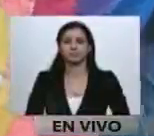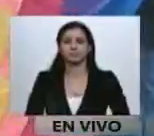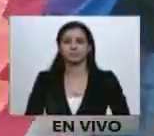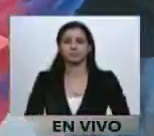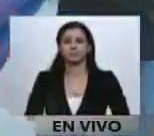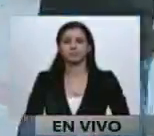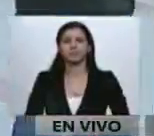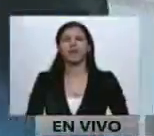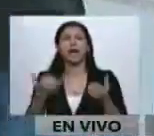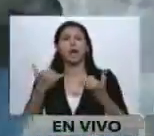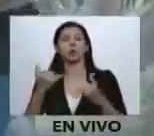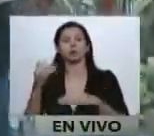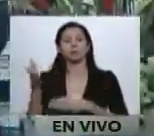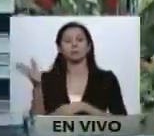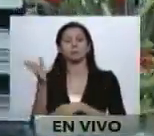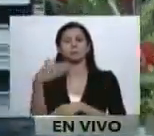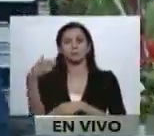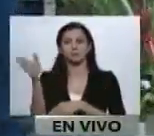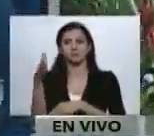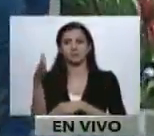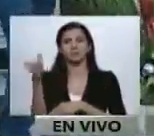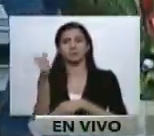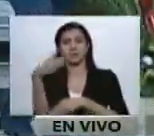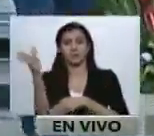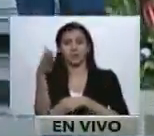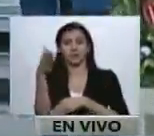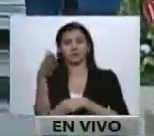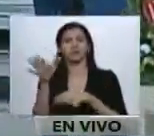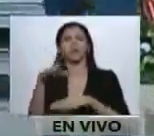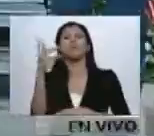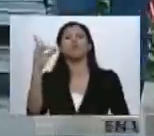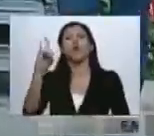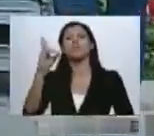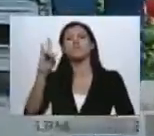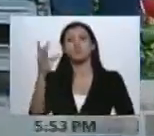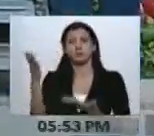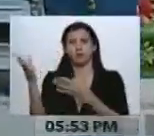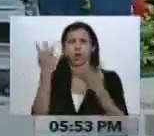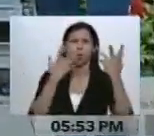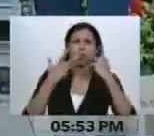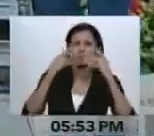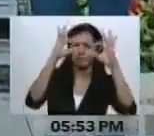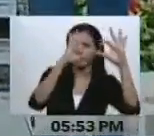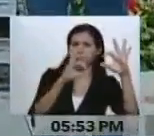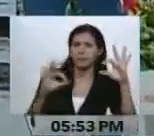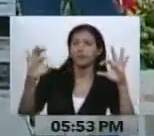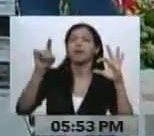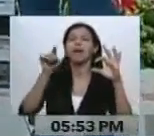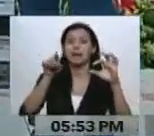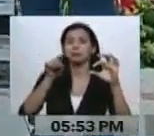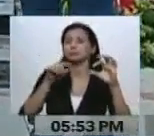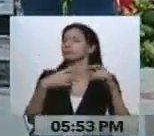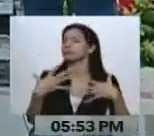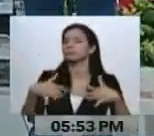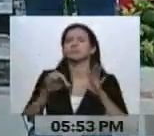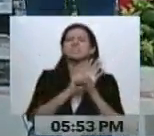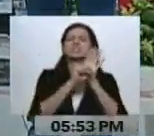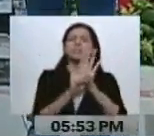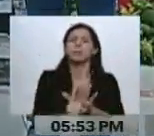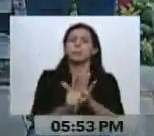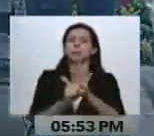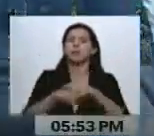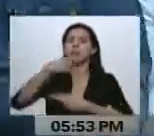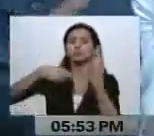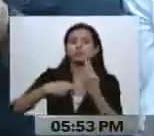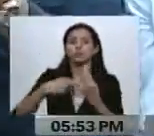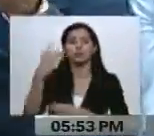Toca el turno ahora a la Yupala, una bandera de origen boliviano y que ha sido el estandarte de la revolución indígena de Evo Morales en Bolivia desde